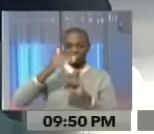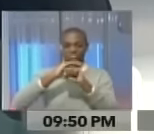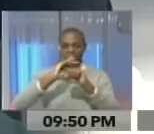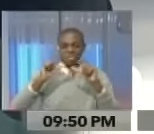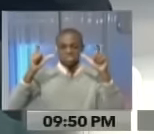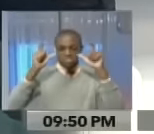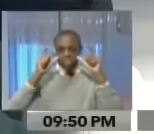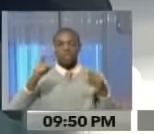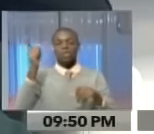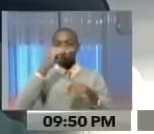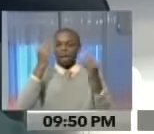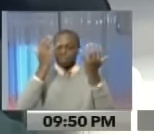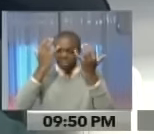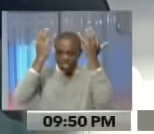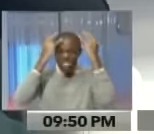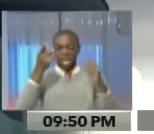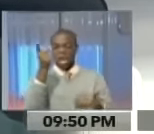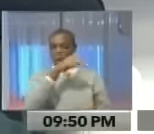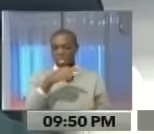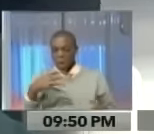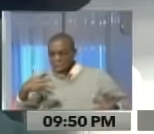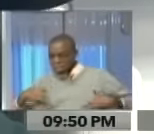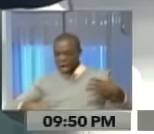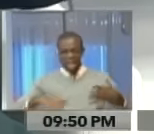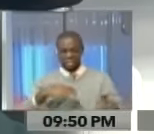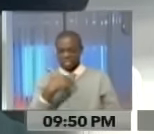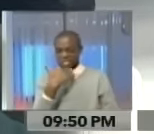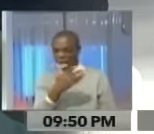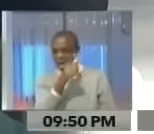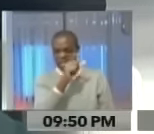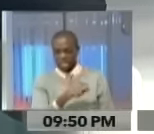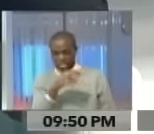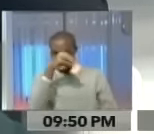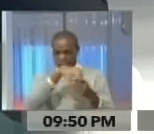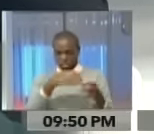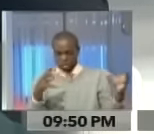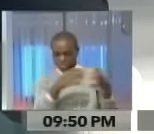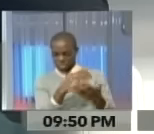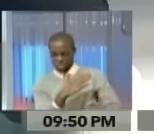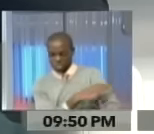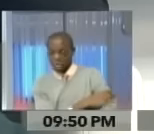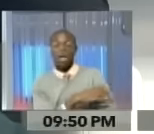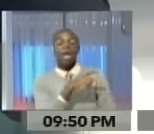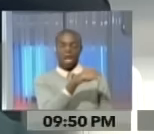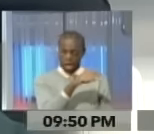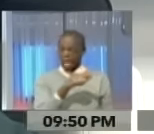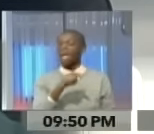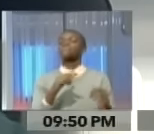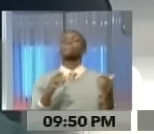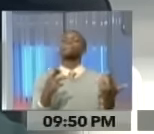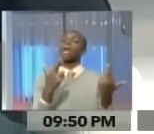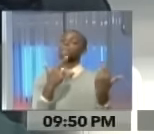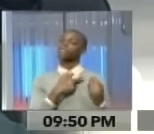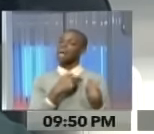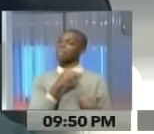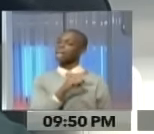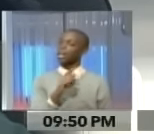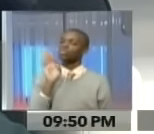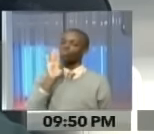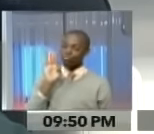Caldera Ramos alup todos ellos se hacen responsables de lo que entregan ante el Consejo Nacional electoral ese